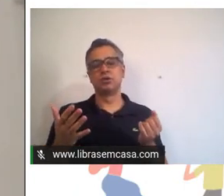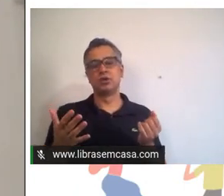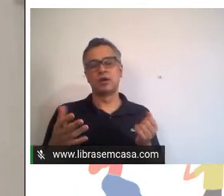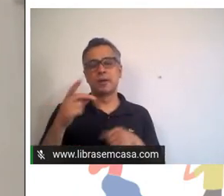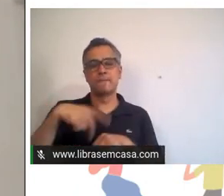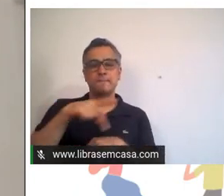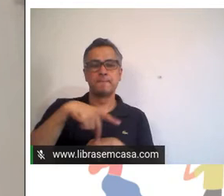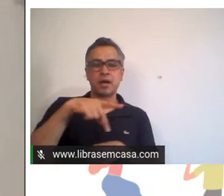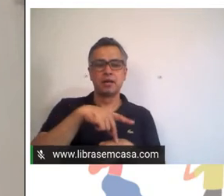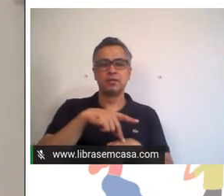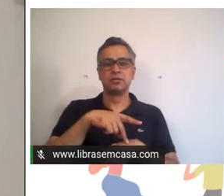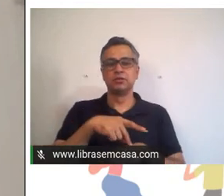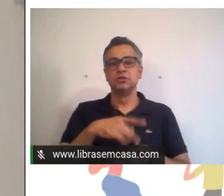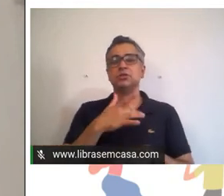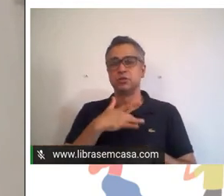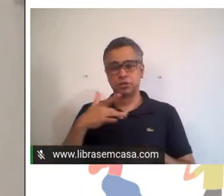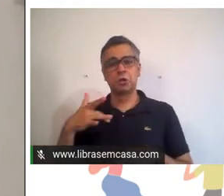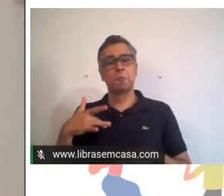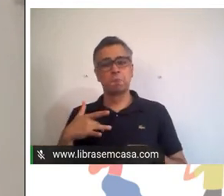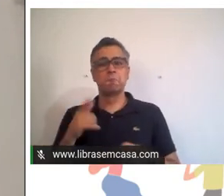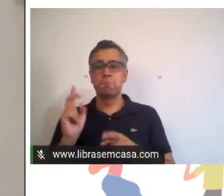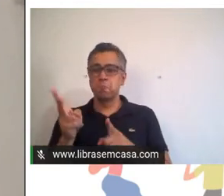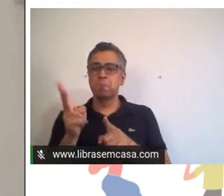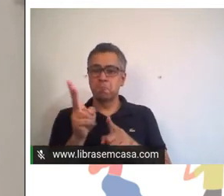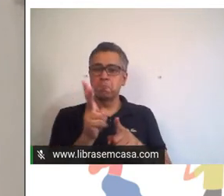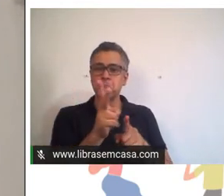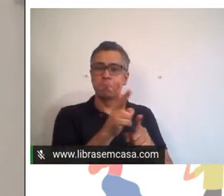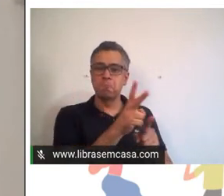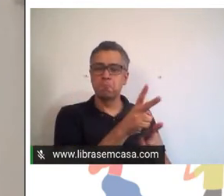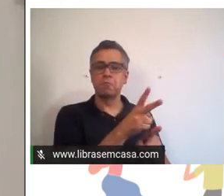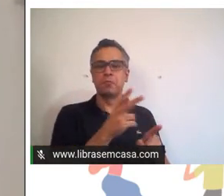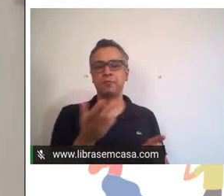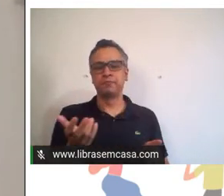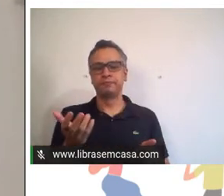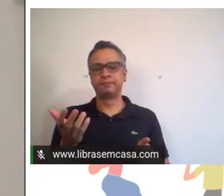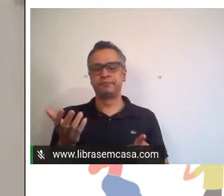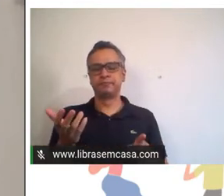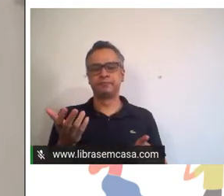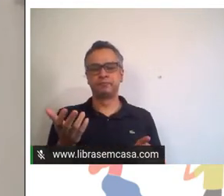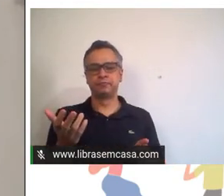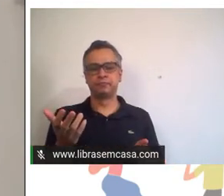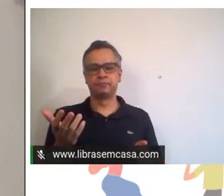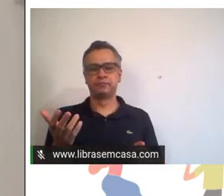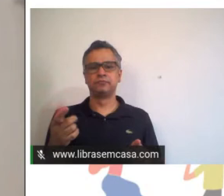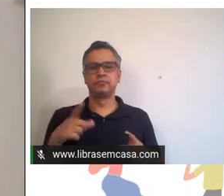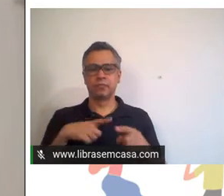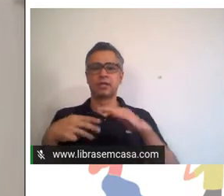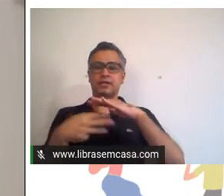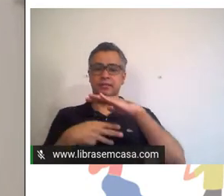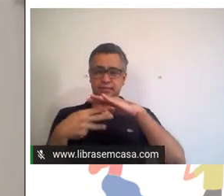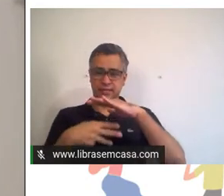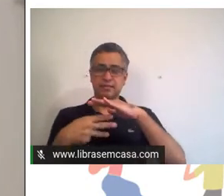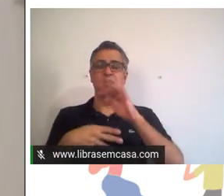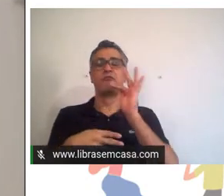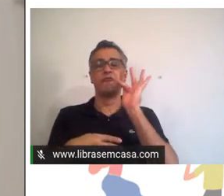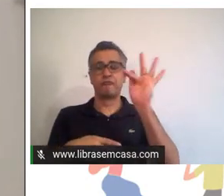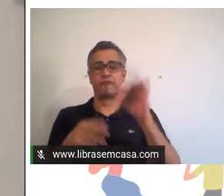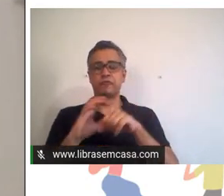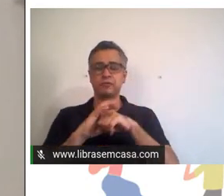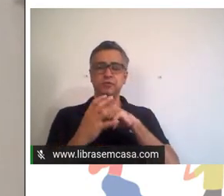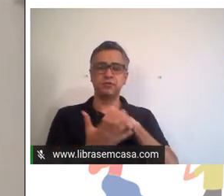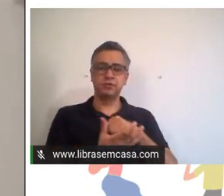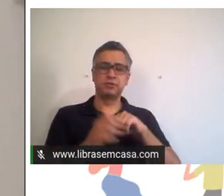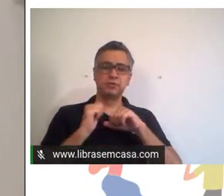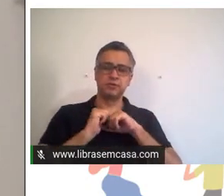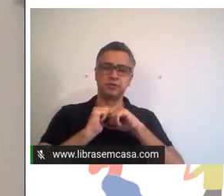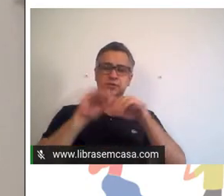hasta ahora se mantiene cierta salud sanitaria, y por supuesto lo que están externalizando son las posibles pandemias. Así que estamos